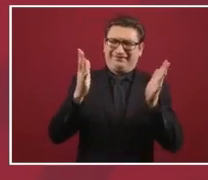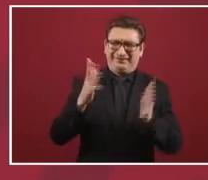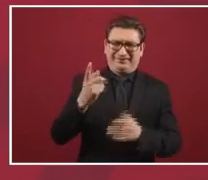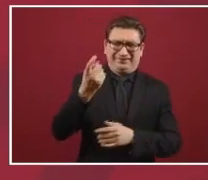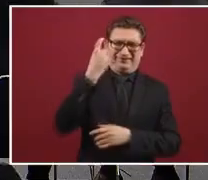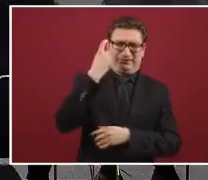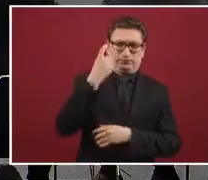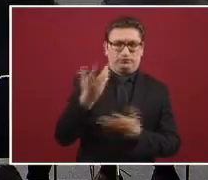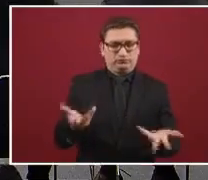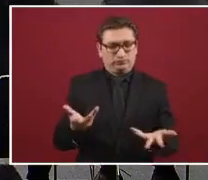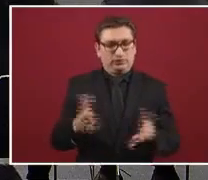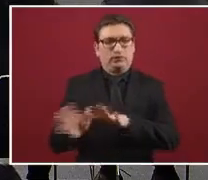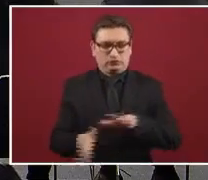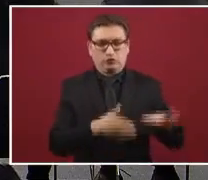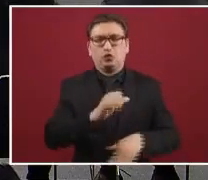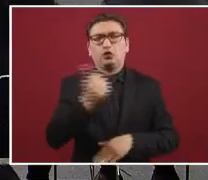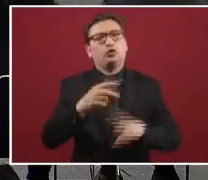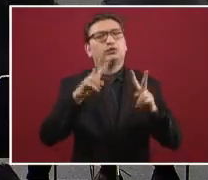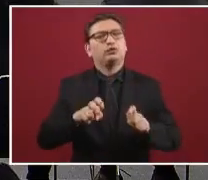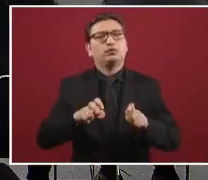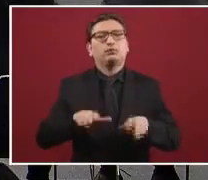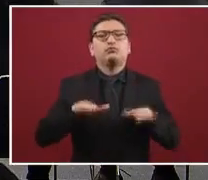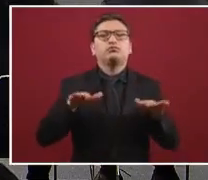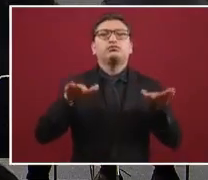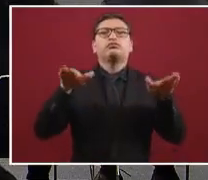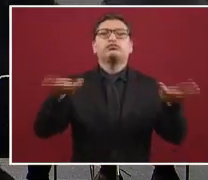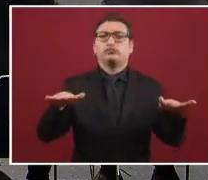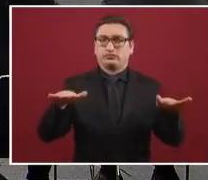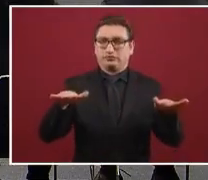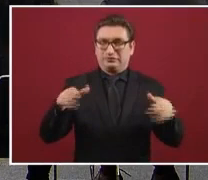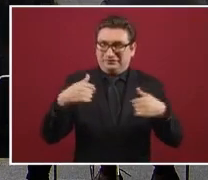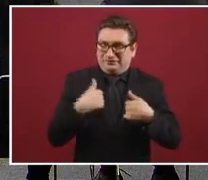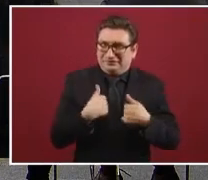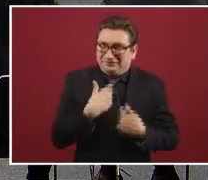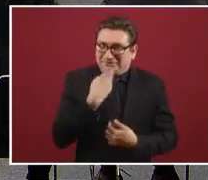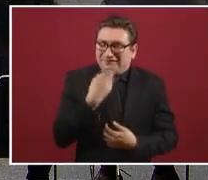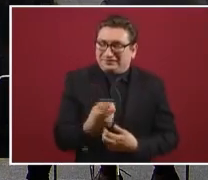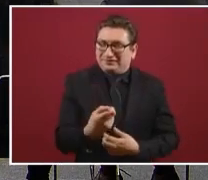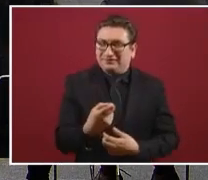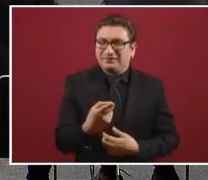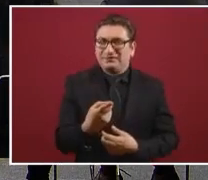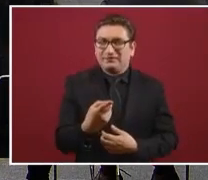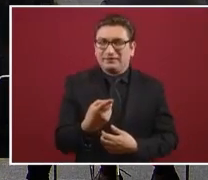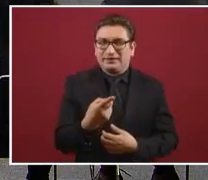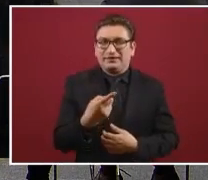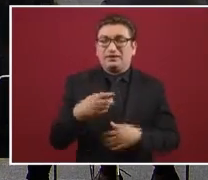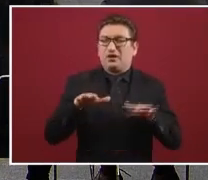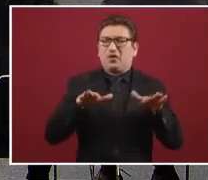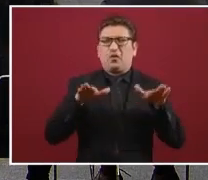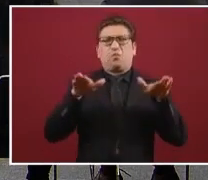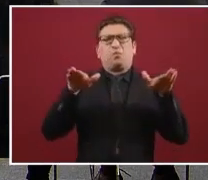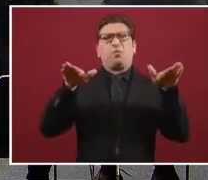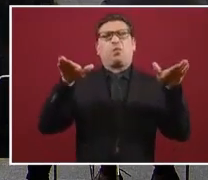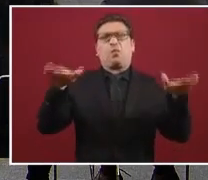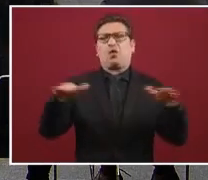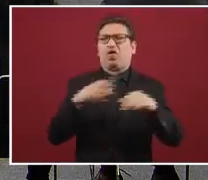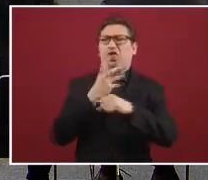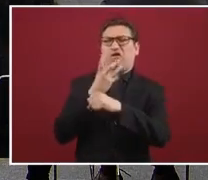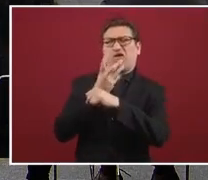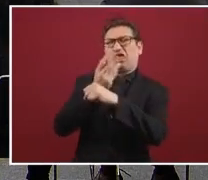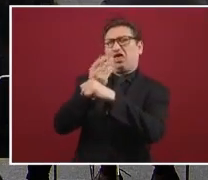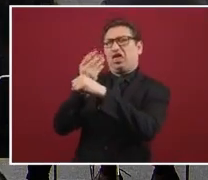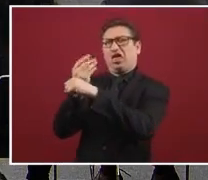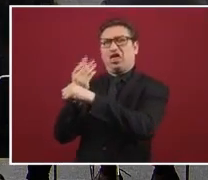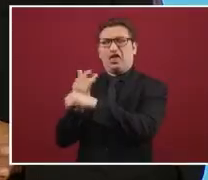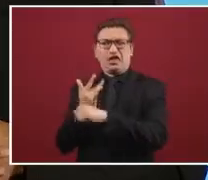El aeropuerto. ¿Qué no dije de que era una obra faraónica y un pozo